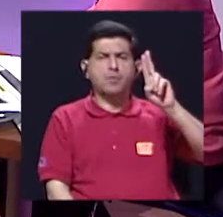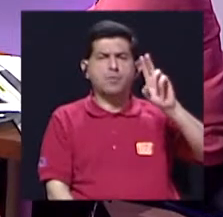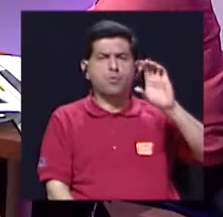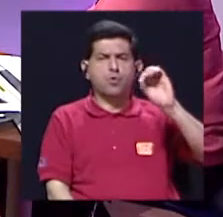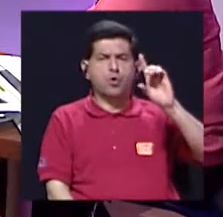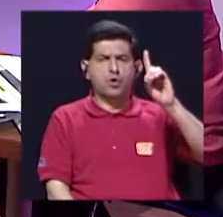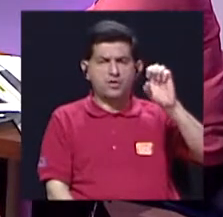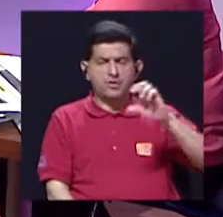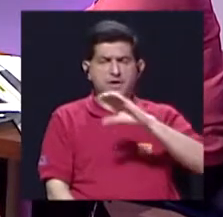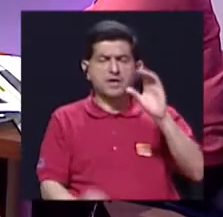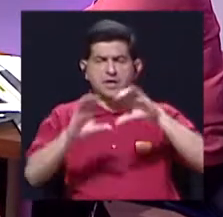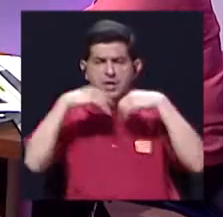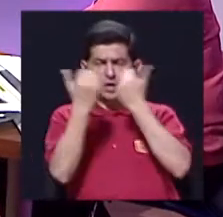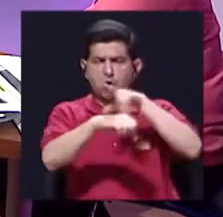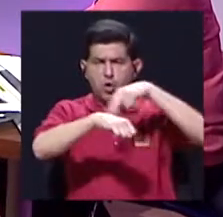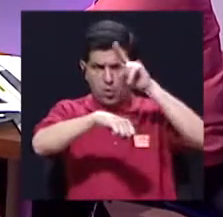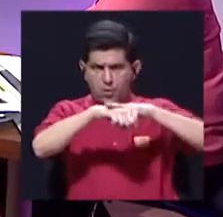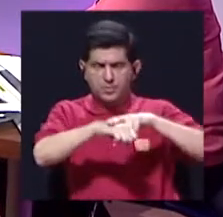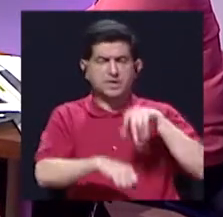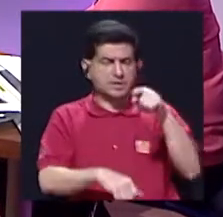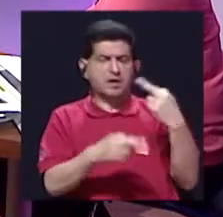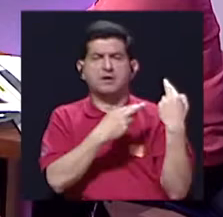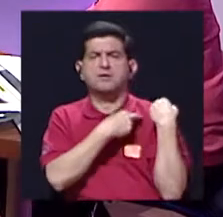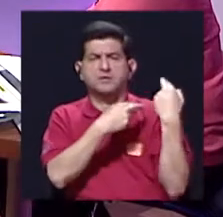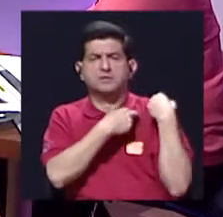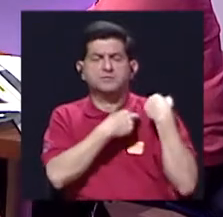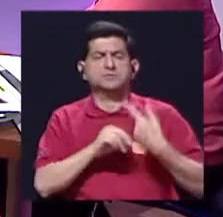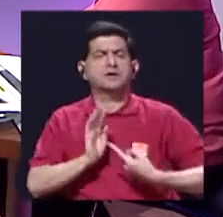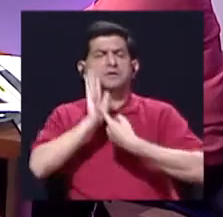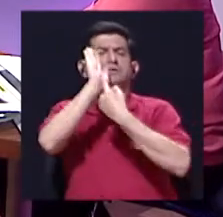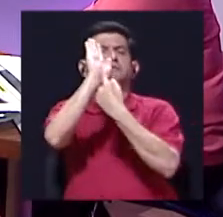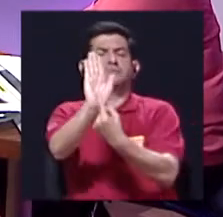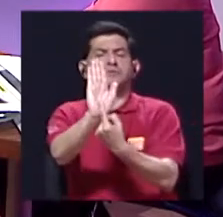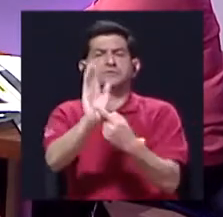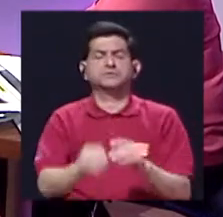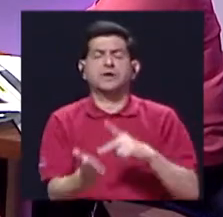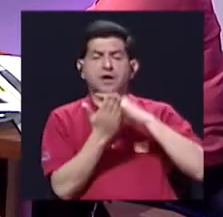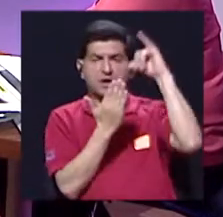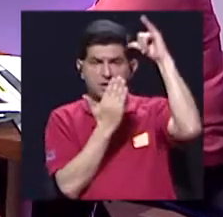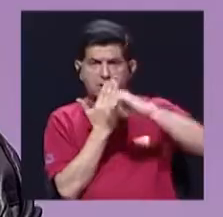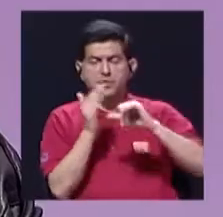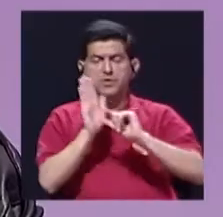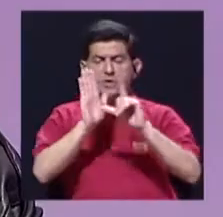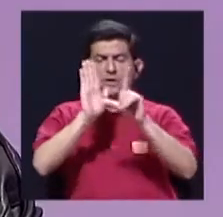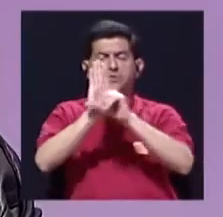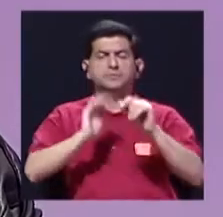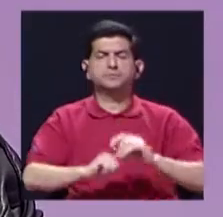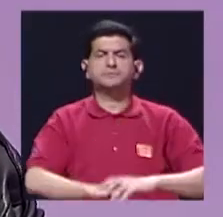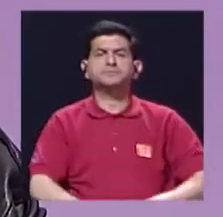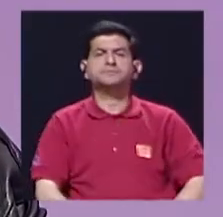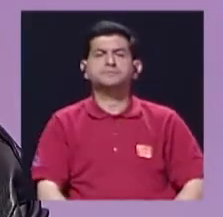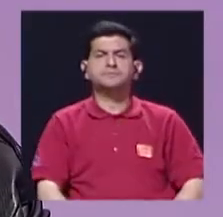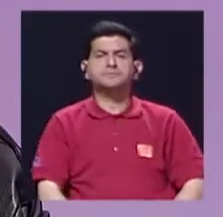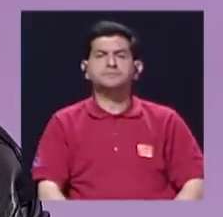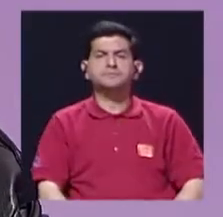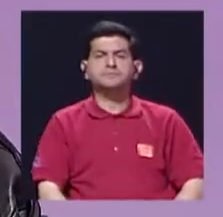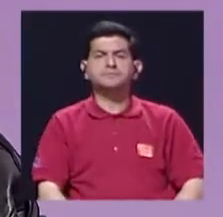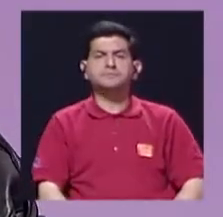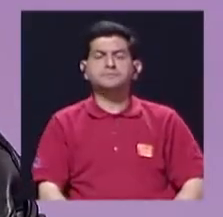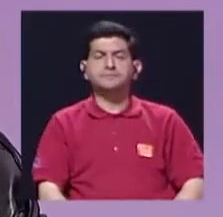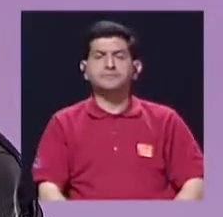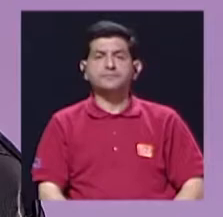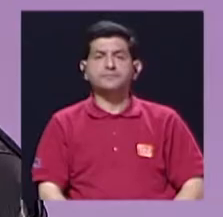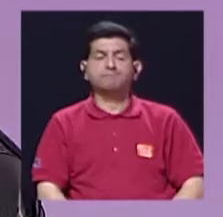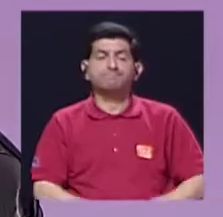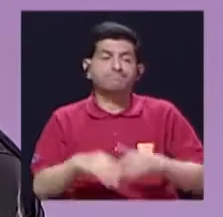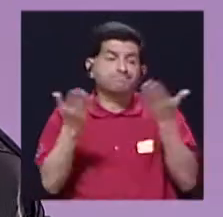el Comité Nacional fueron los que se encargaron de presentar el proyecto a la Asamblea Legislativa. Porque ya